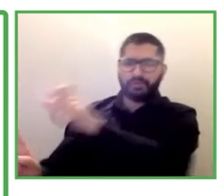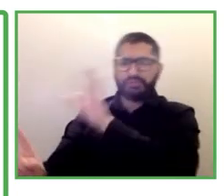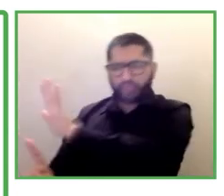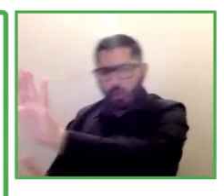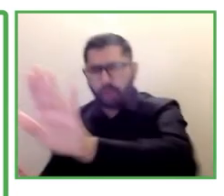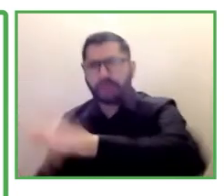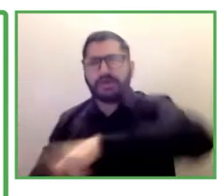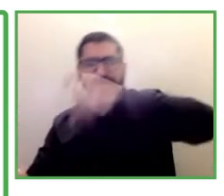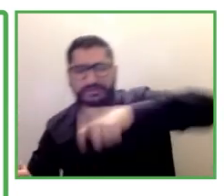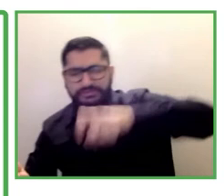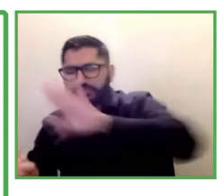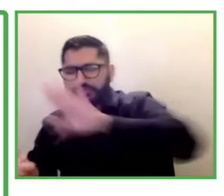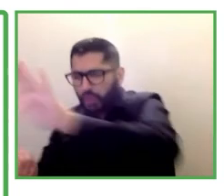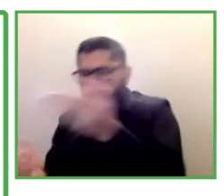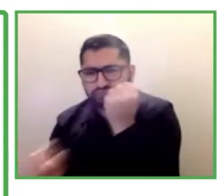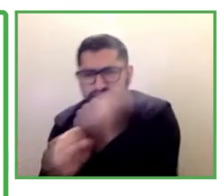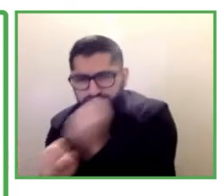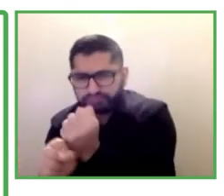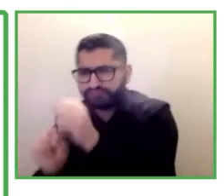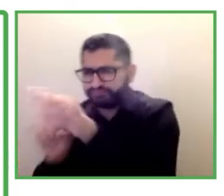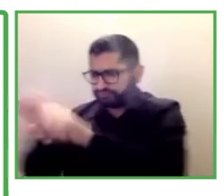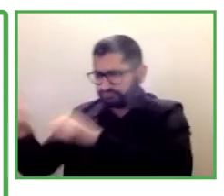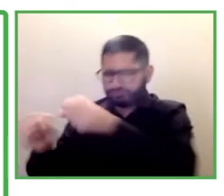sus habilidades antes de que se gradúen.